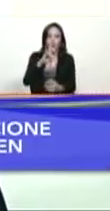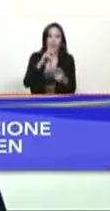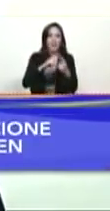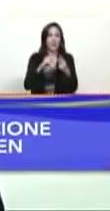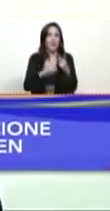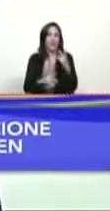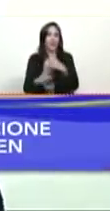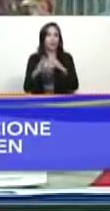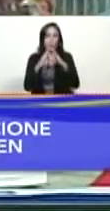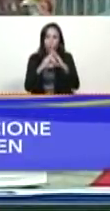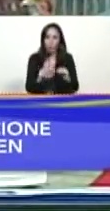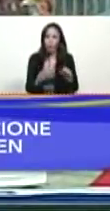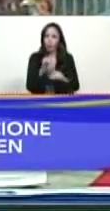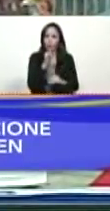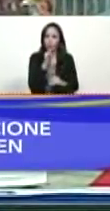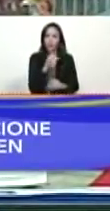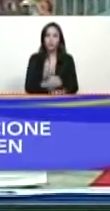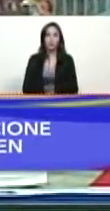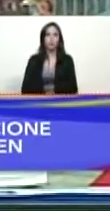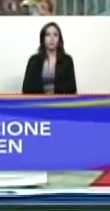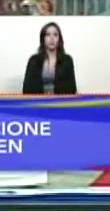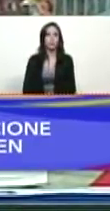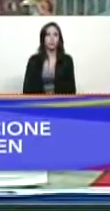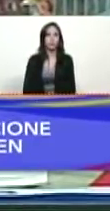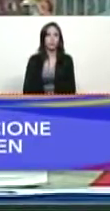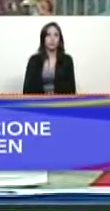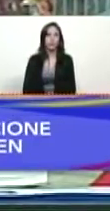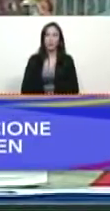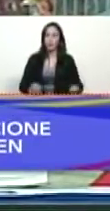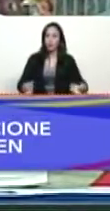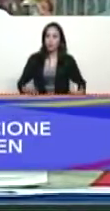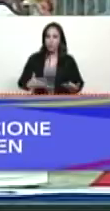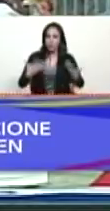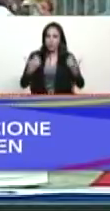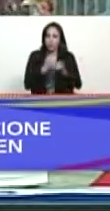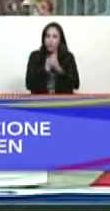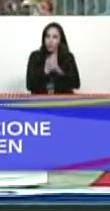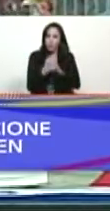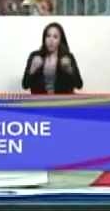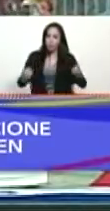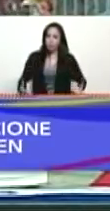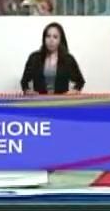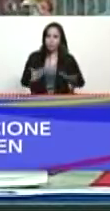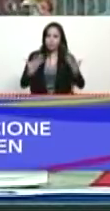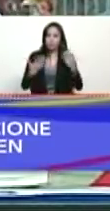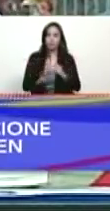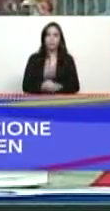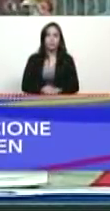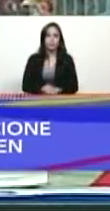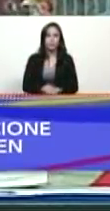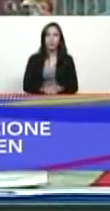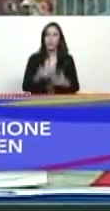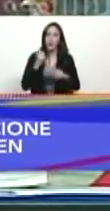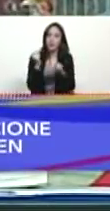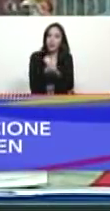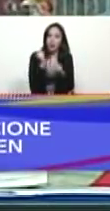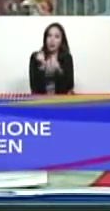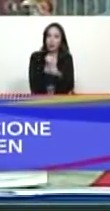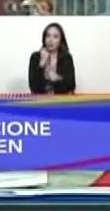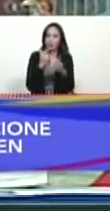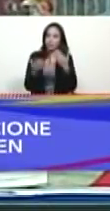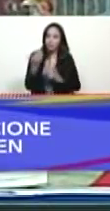de comunicación, de motivación para darlo más, para ser más eficiente.